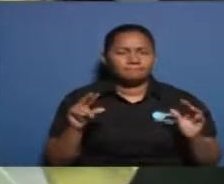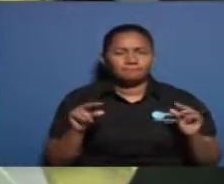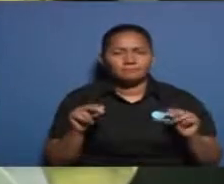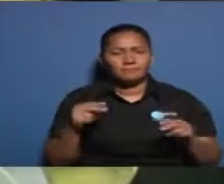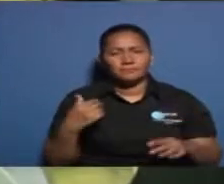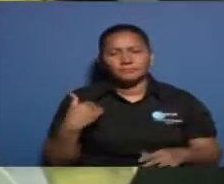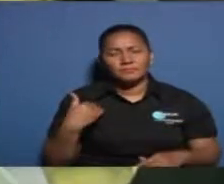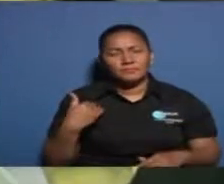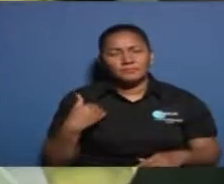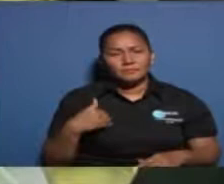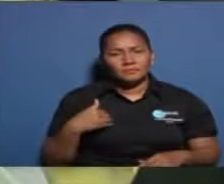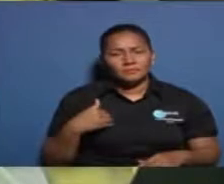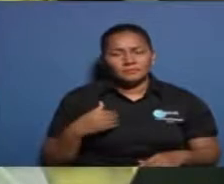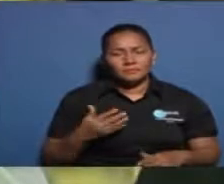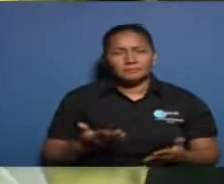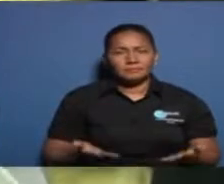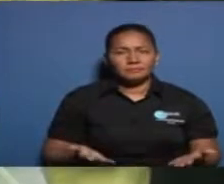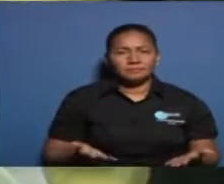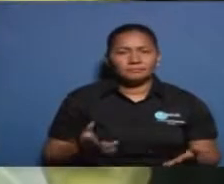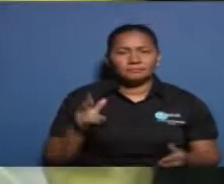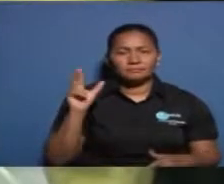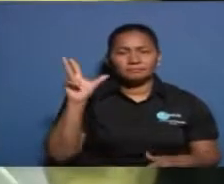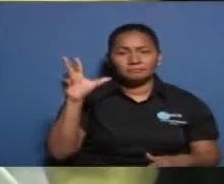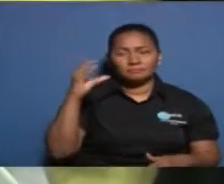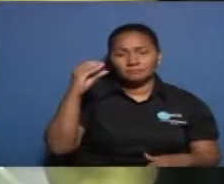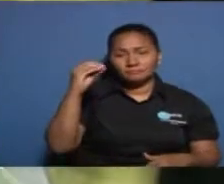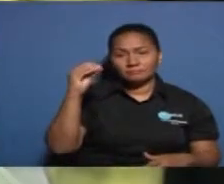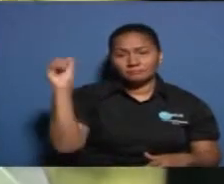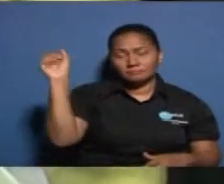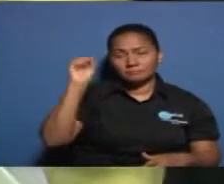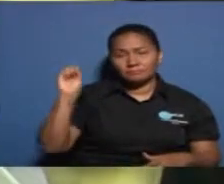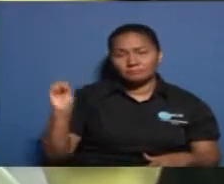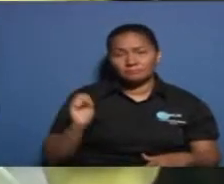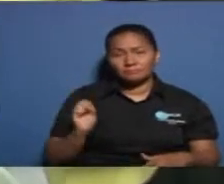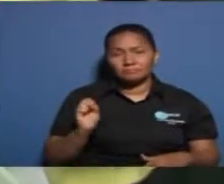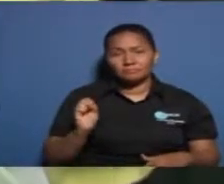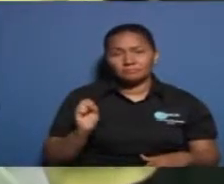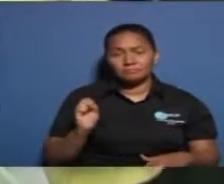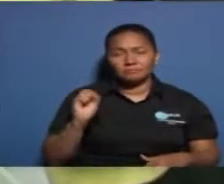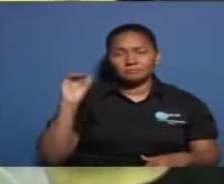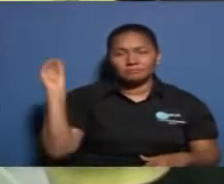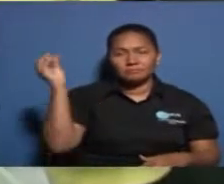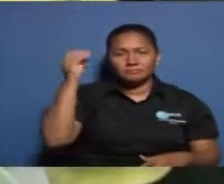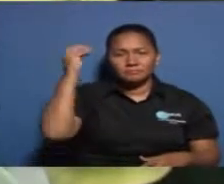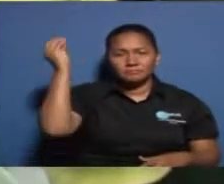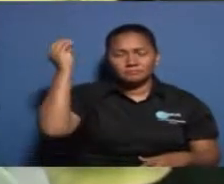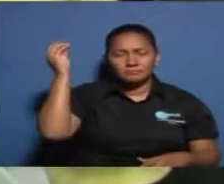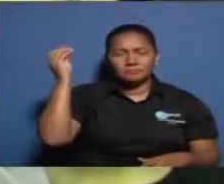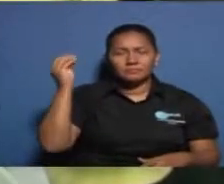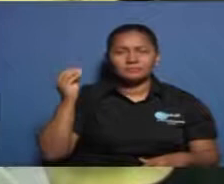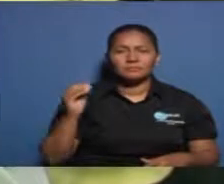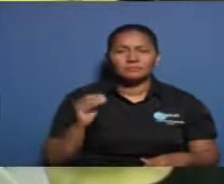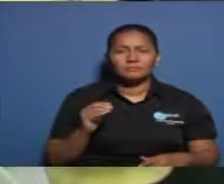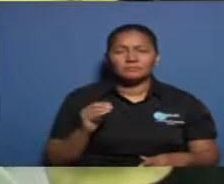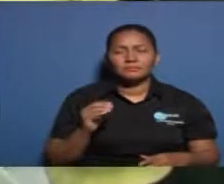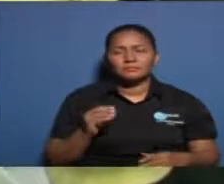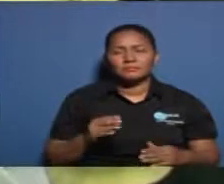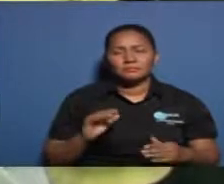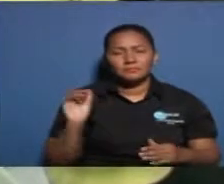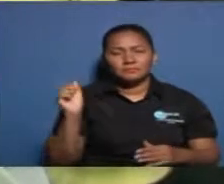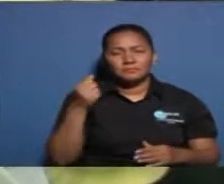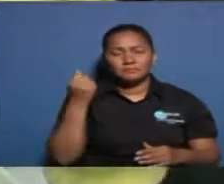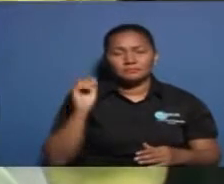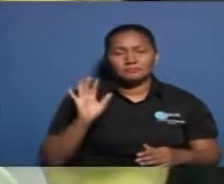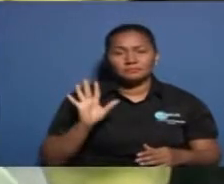que el 30 por ciento es decir la tercera parte de las mujeres mayores de 15 años en panamá no tienen